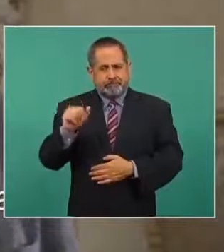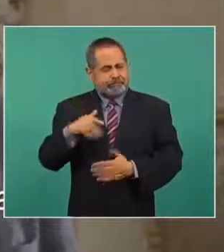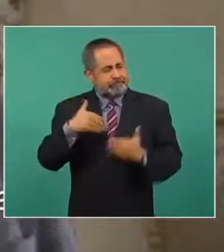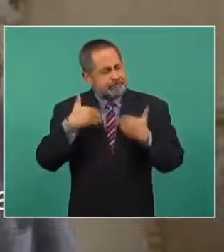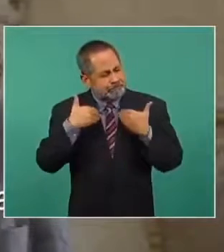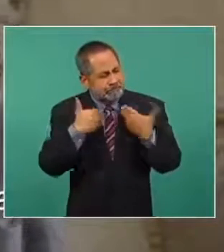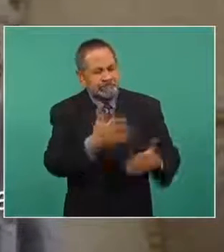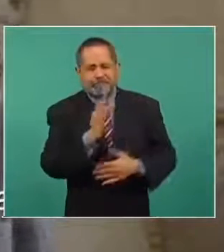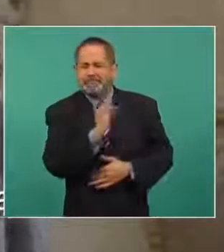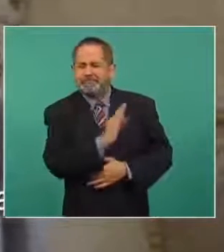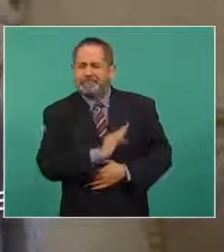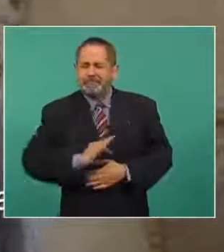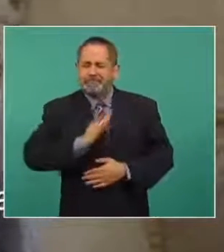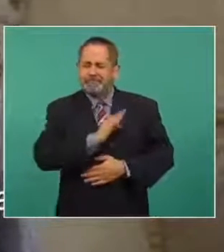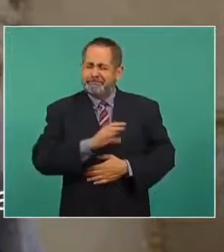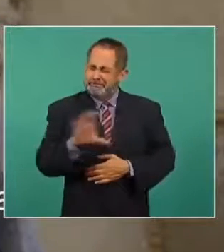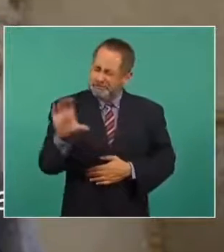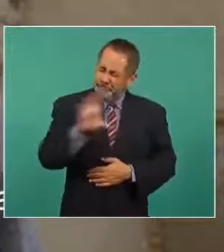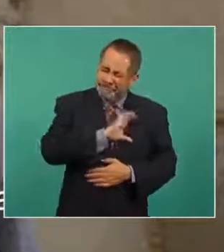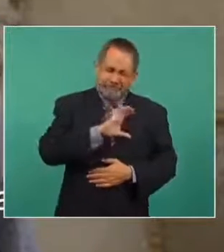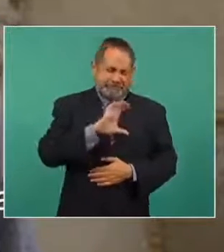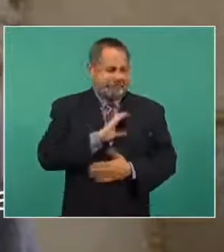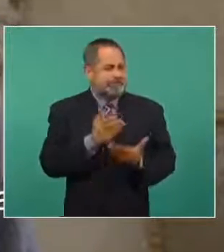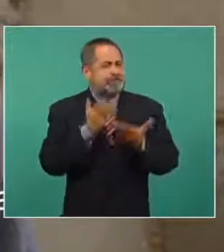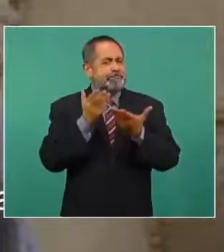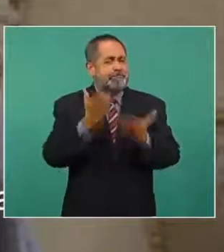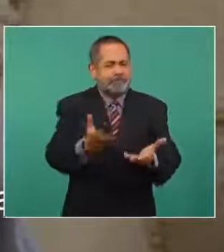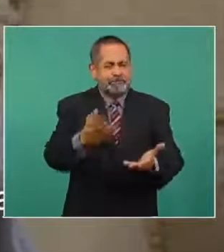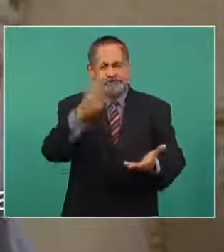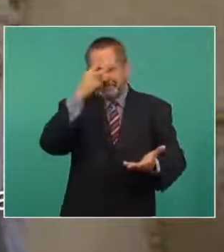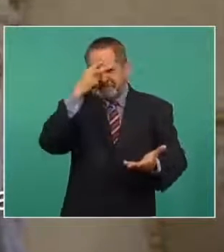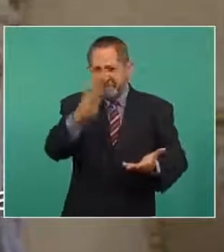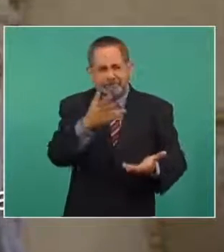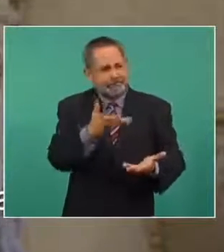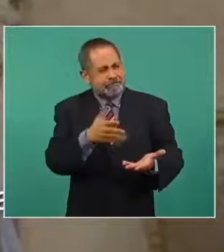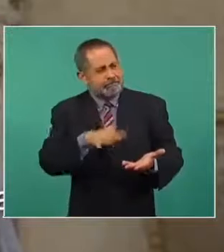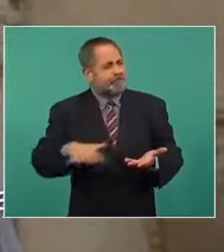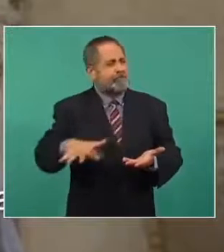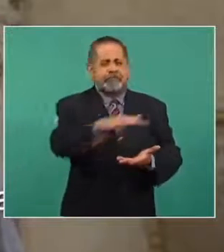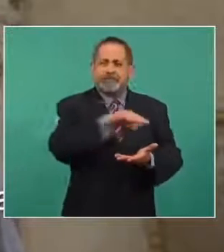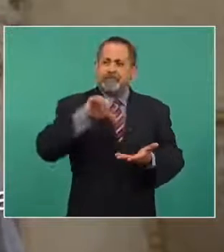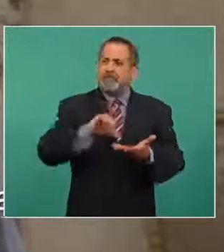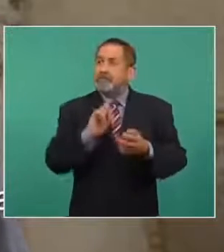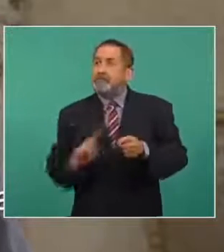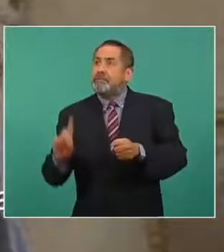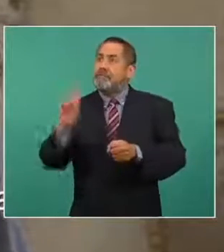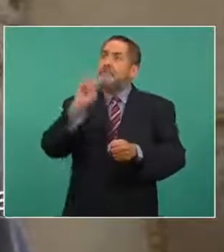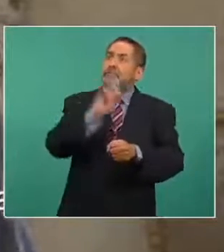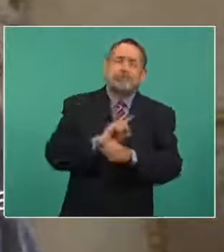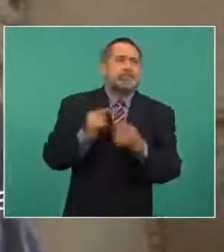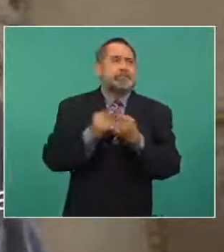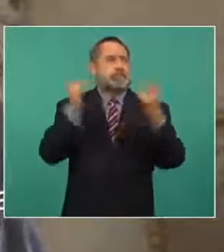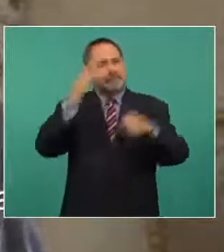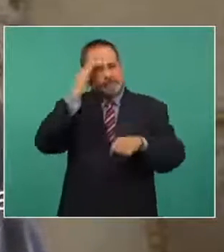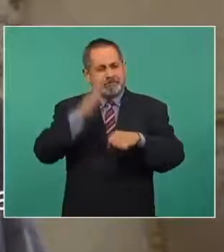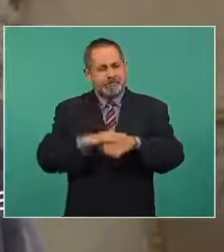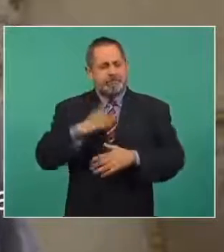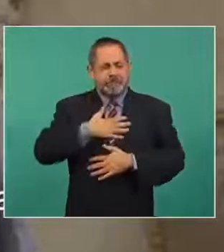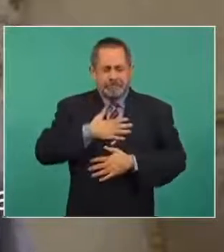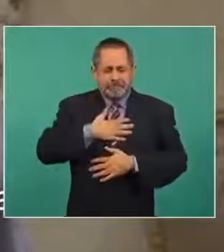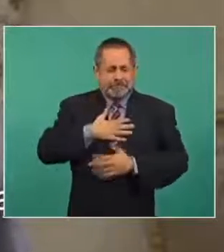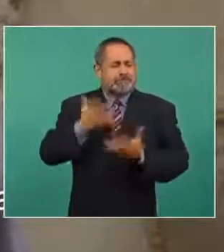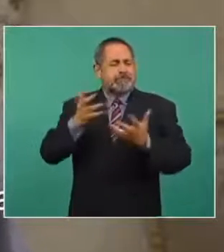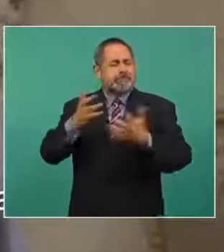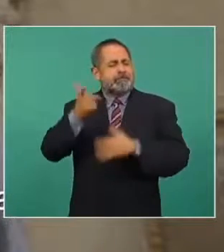felicitar calurosamente al pueblo de México en este histórico día. Es mi deseo